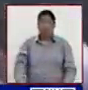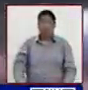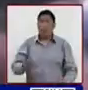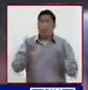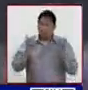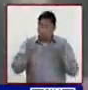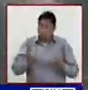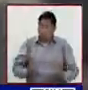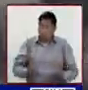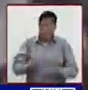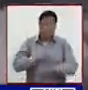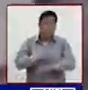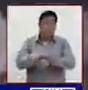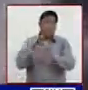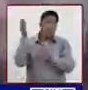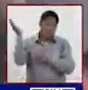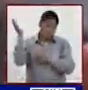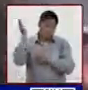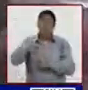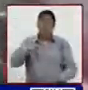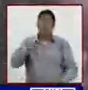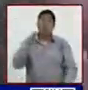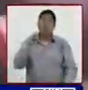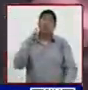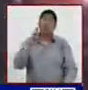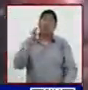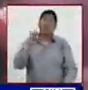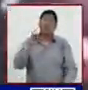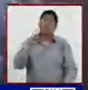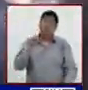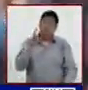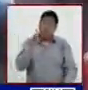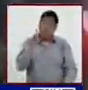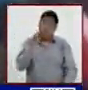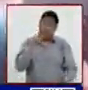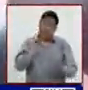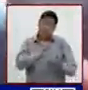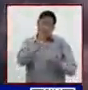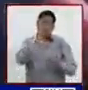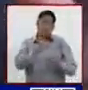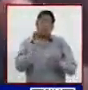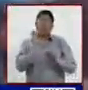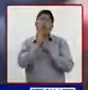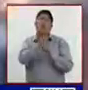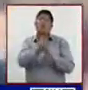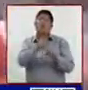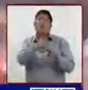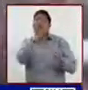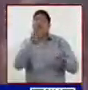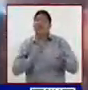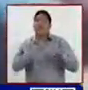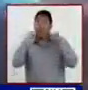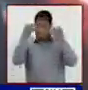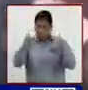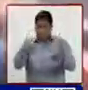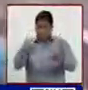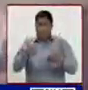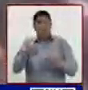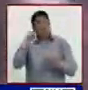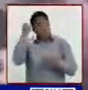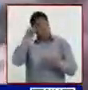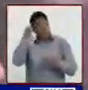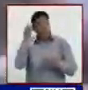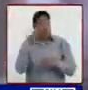en día está detenido el compañero Porfirio, en estos momentos lo ha bajado del minibús y el gobierno central sigue